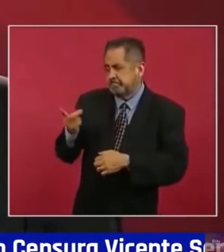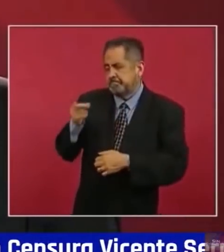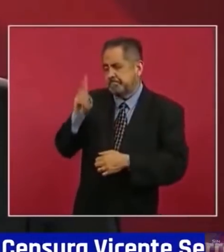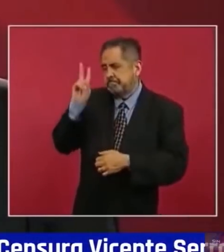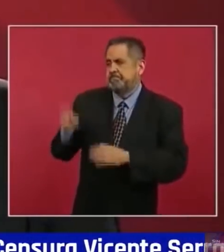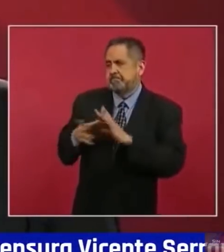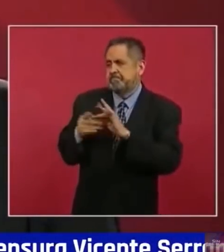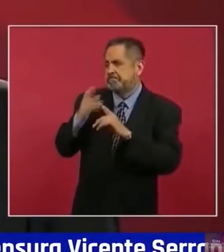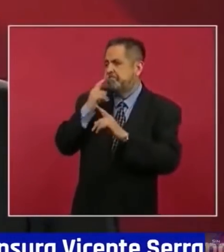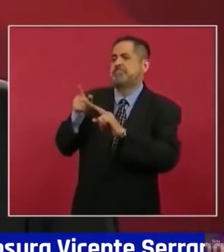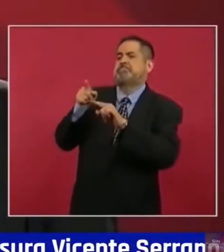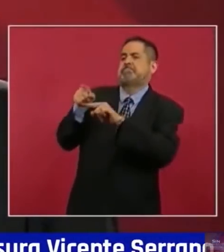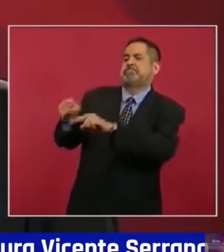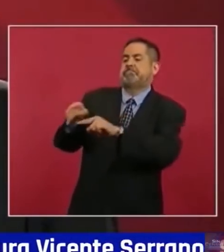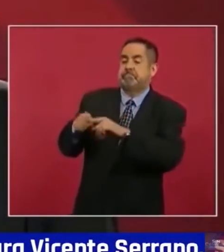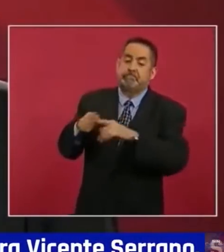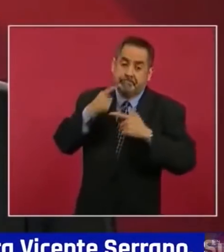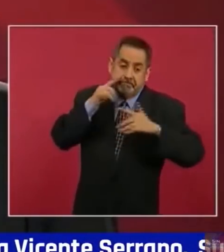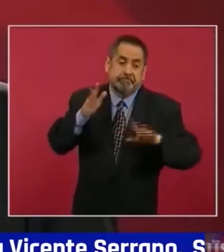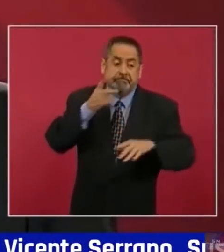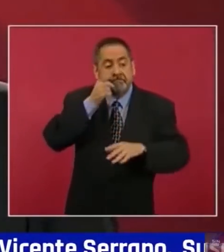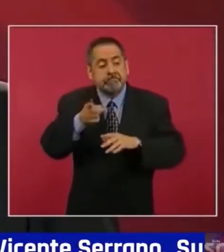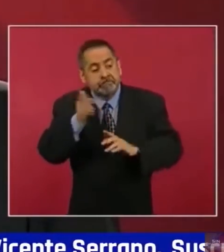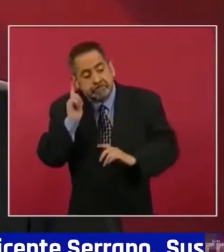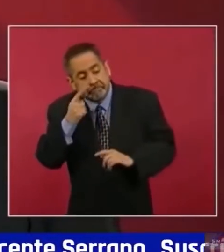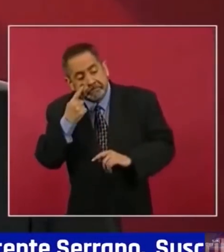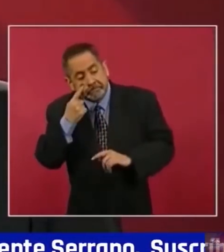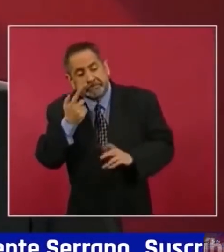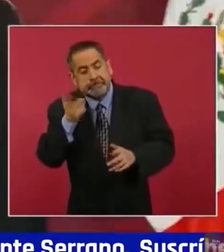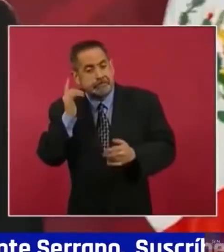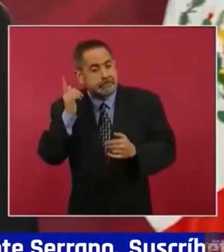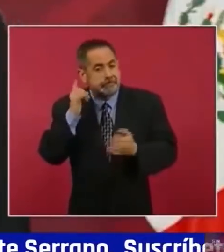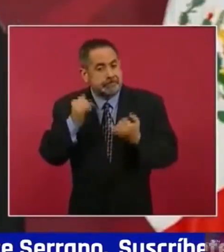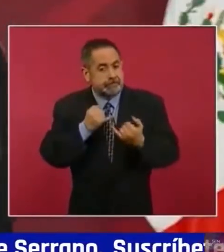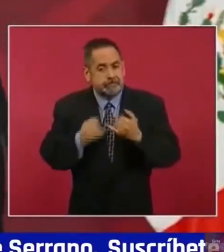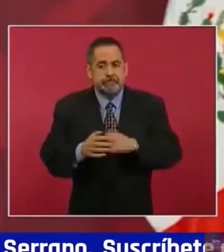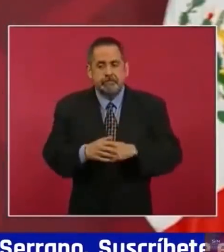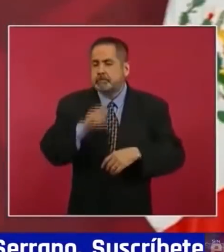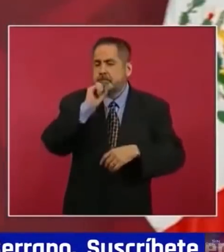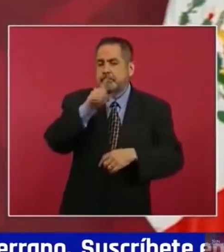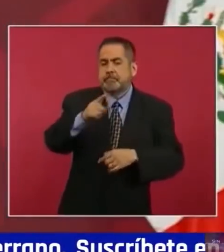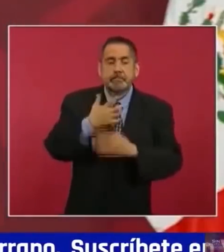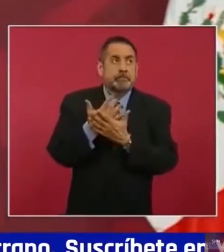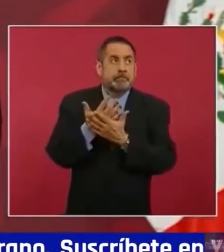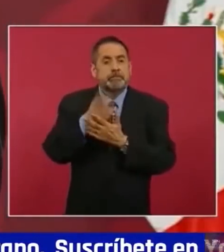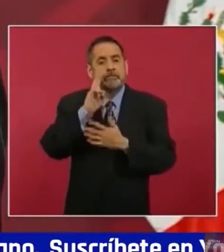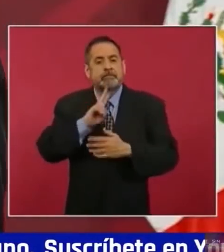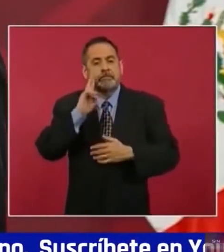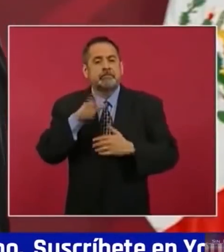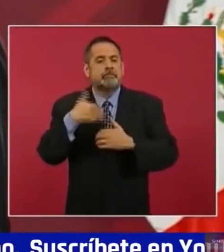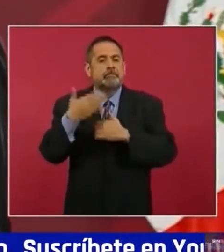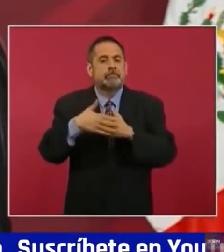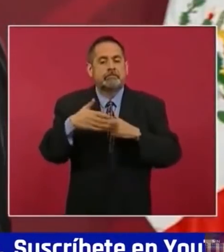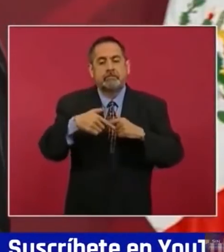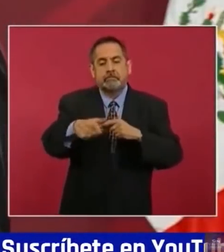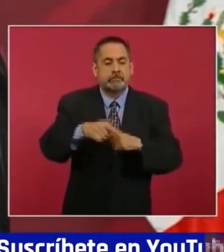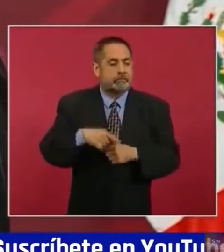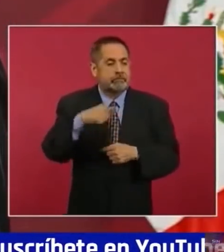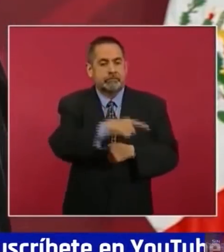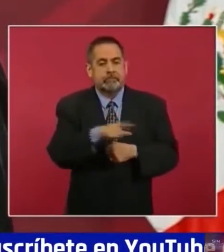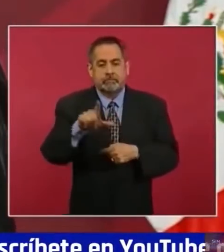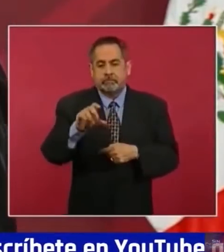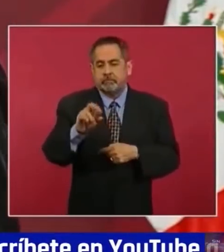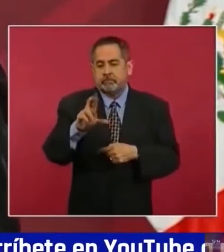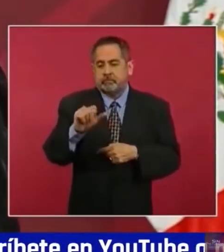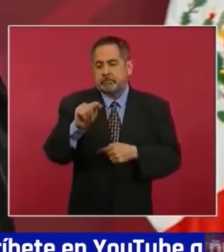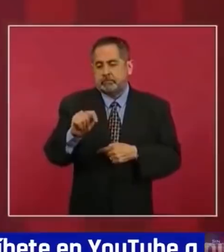reconocen de que fue la mejor decisión. Como también estoy esperando que Loret de Mola,